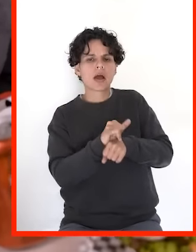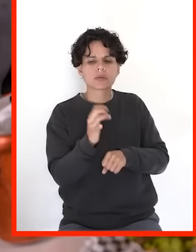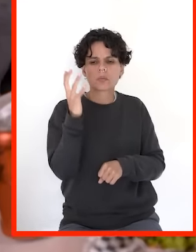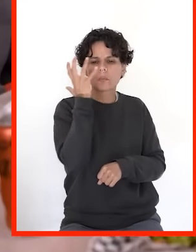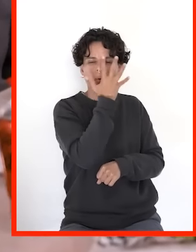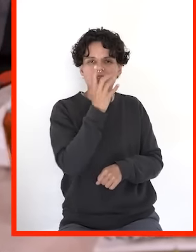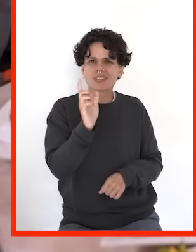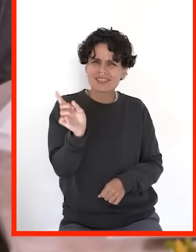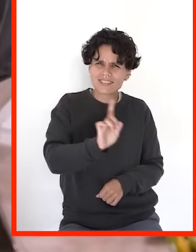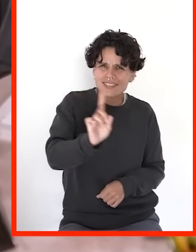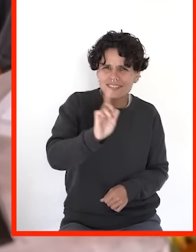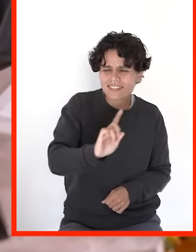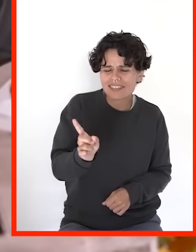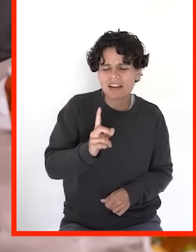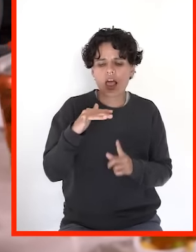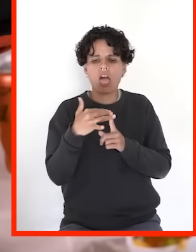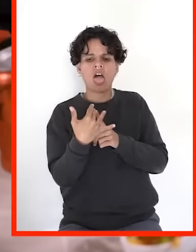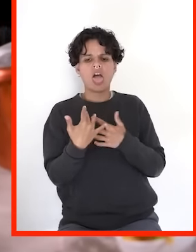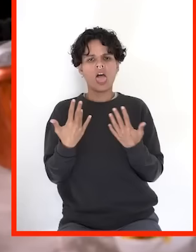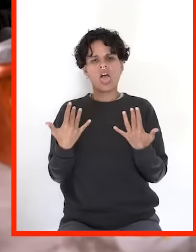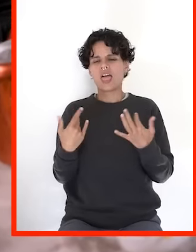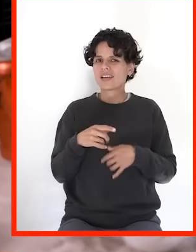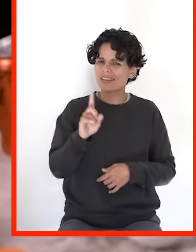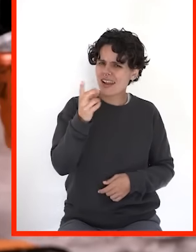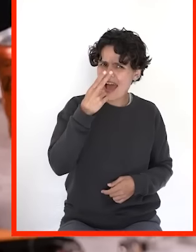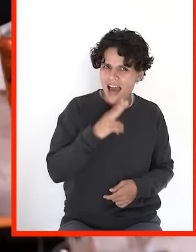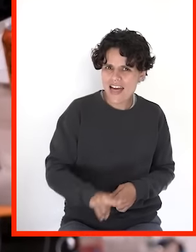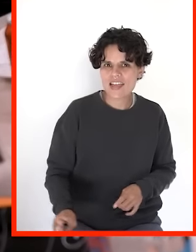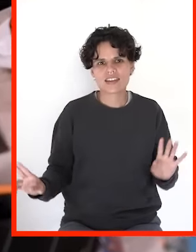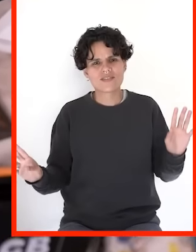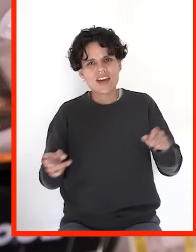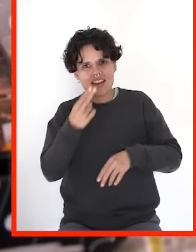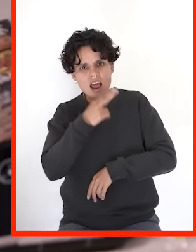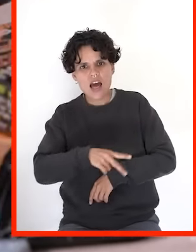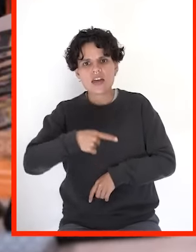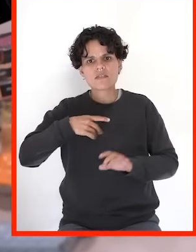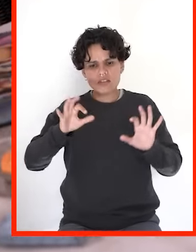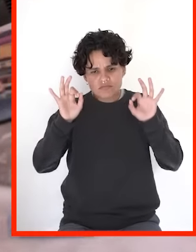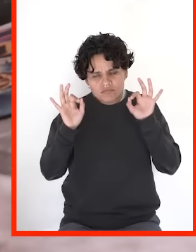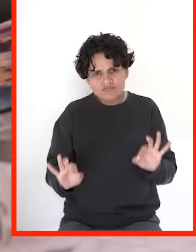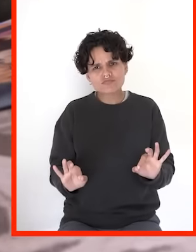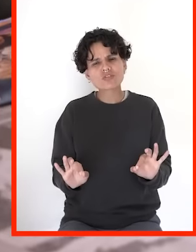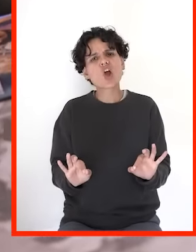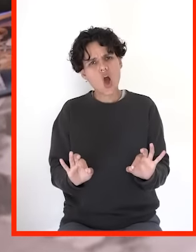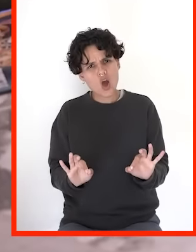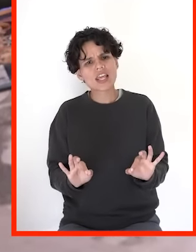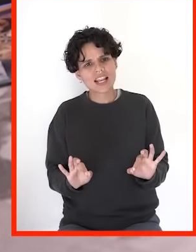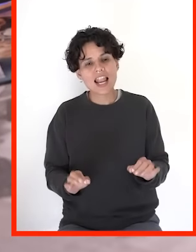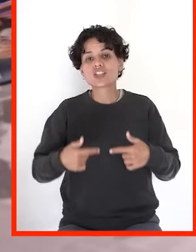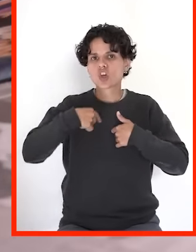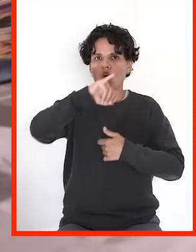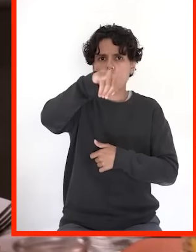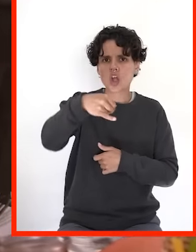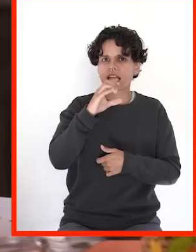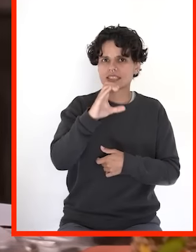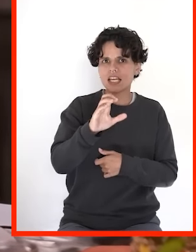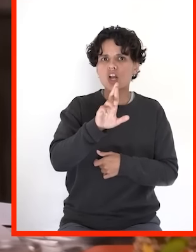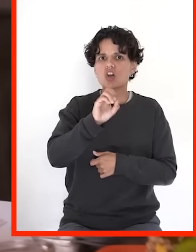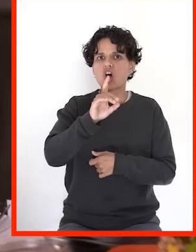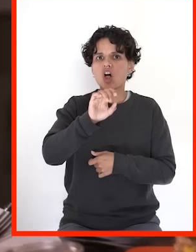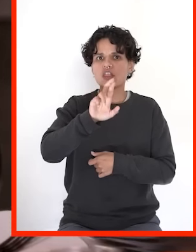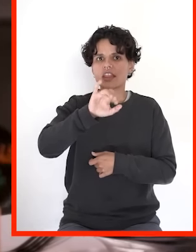son falsos, no tienen ni una weá, nada, porque, ¿sabes, no? Son nada, son originales. Originales, po. Yo soy J.C. Rodríguez original, po. Ah, ¿sí? Me